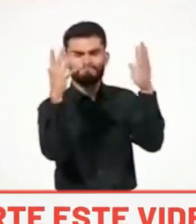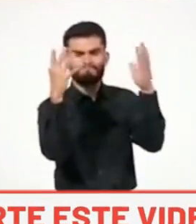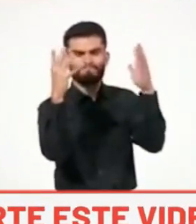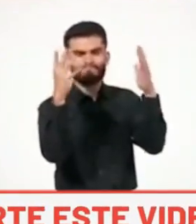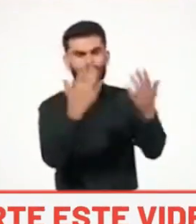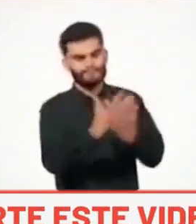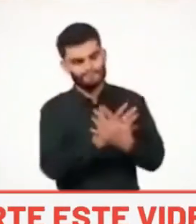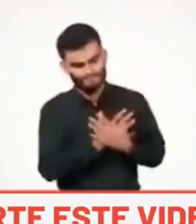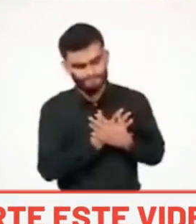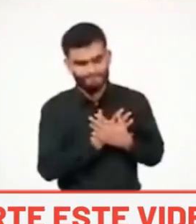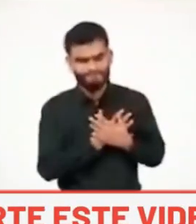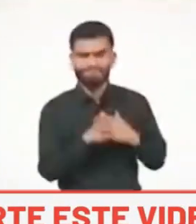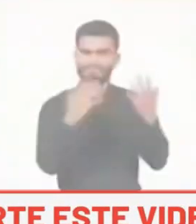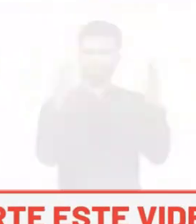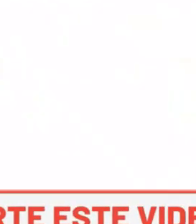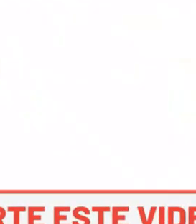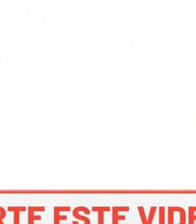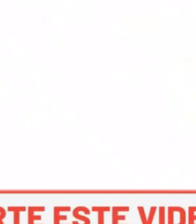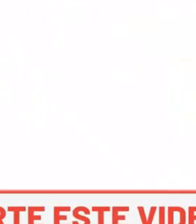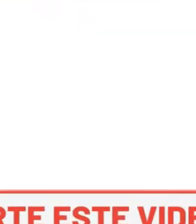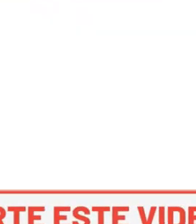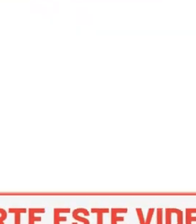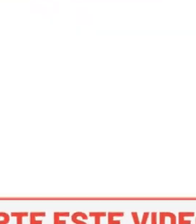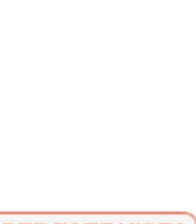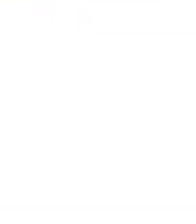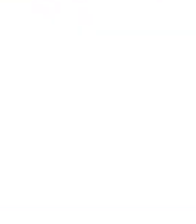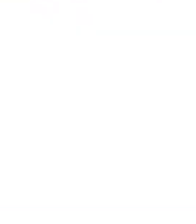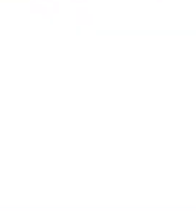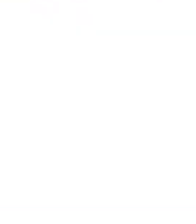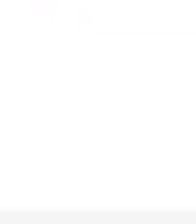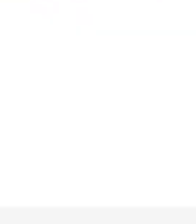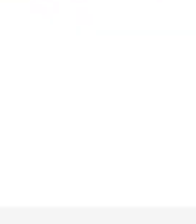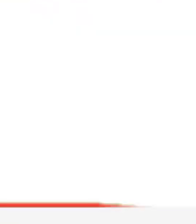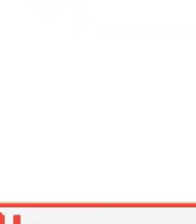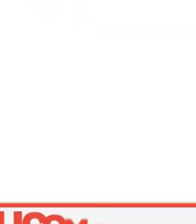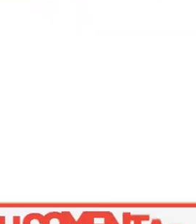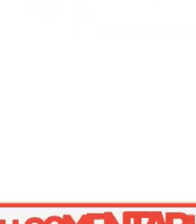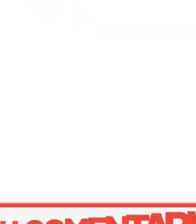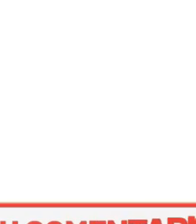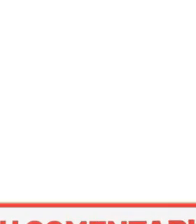corazón. Estado de México, el poder de servir.